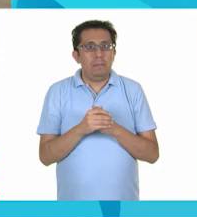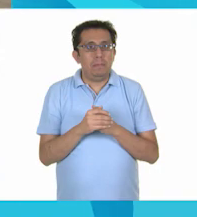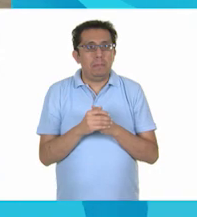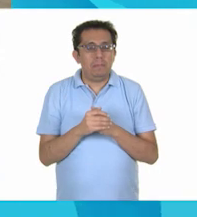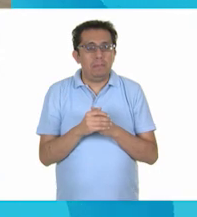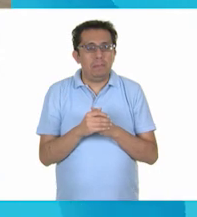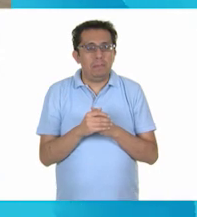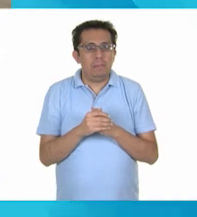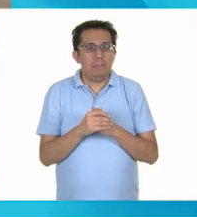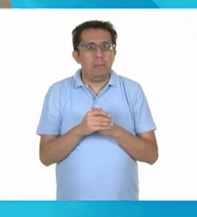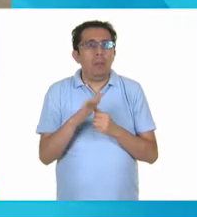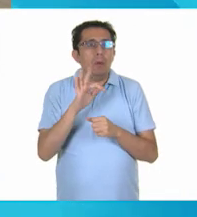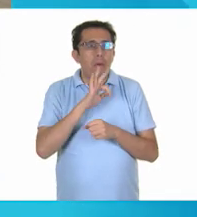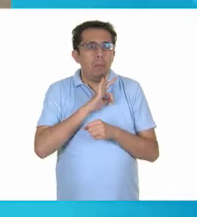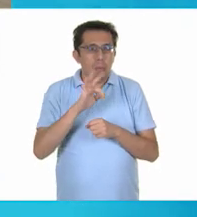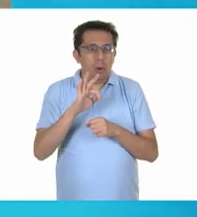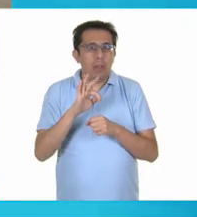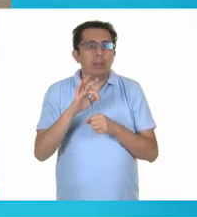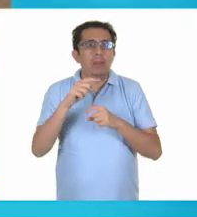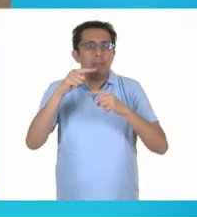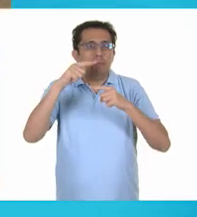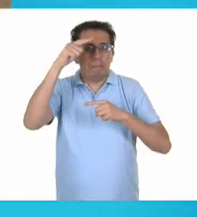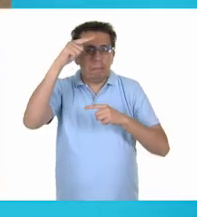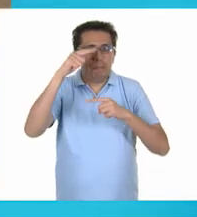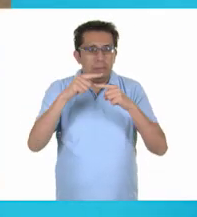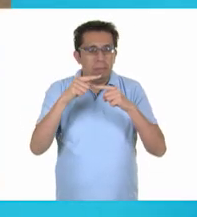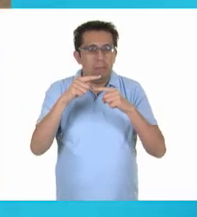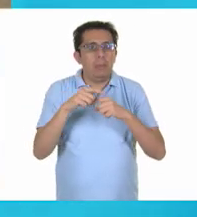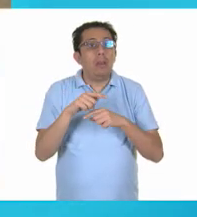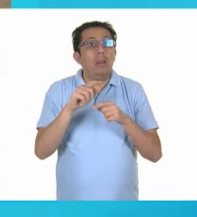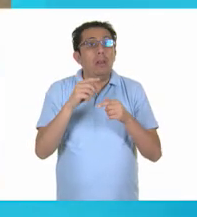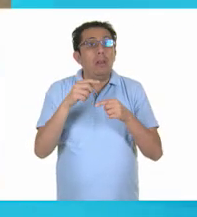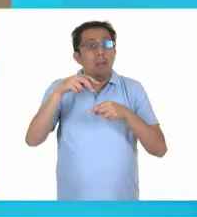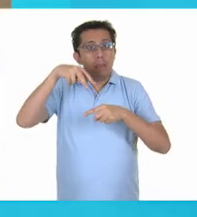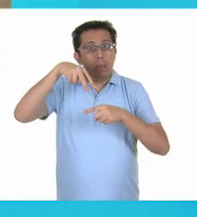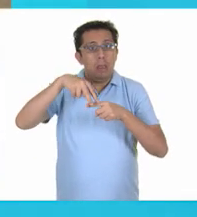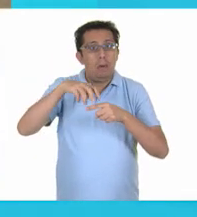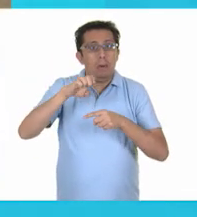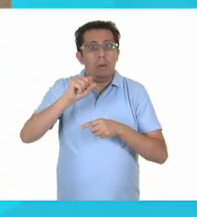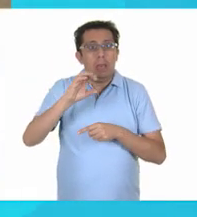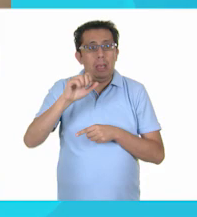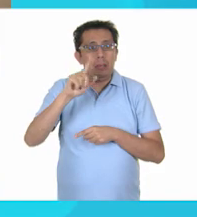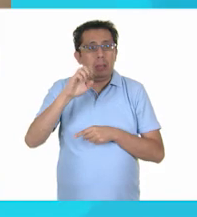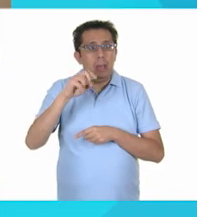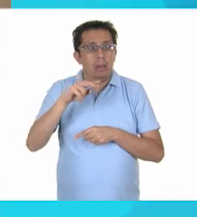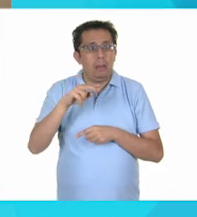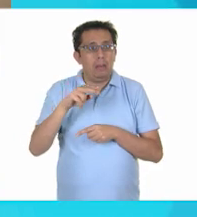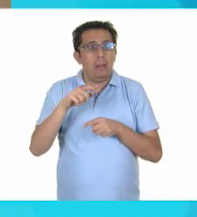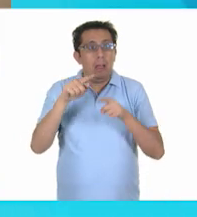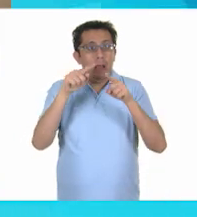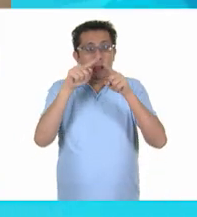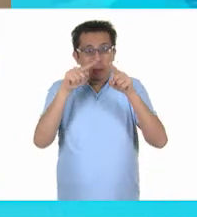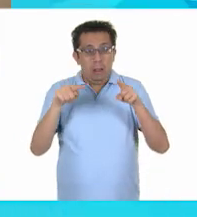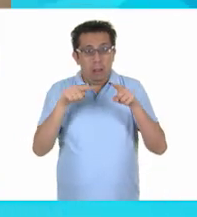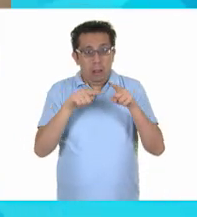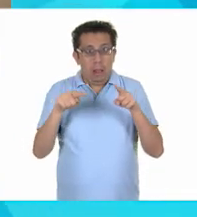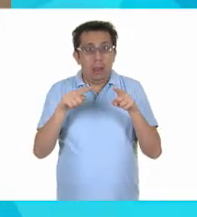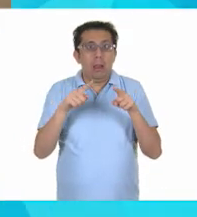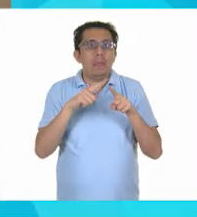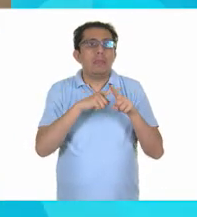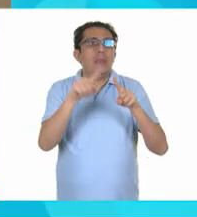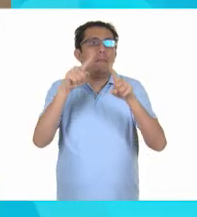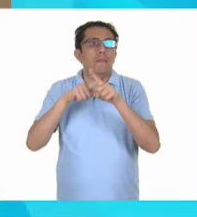dos, puede ser mayor o menor. Triángulo escalén. Sus tres aristas son diferentes entre